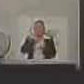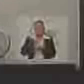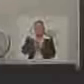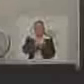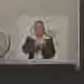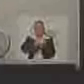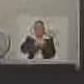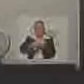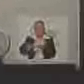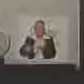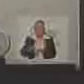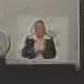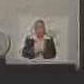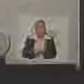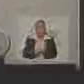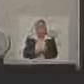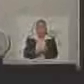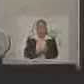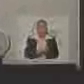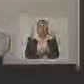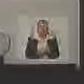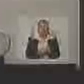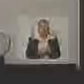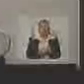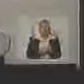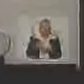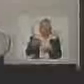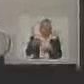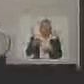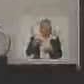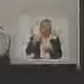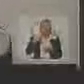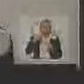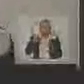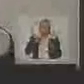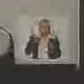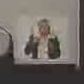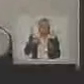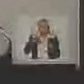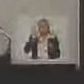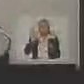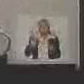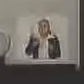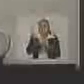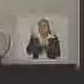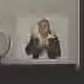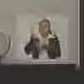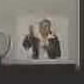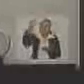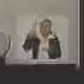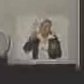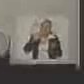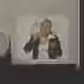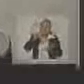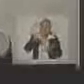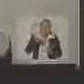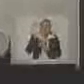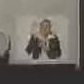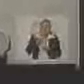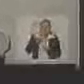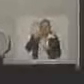la oficina de transparencia dependerá directamente de un servidor, y todos los días, como lo hice durante 3 años,